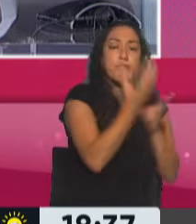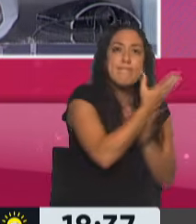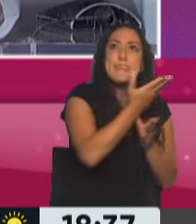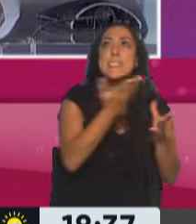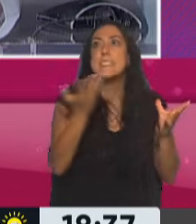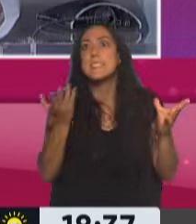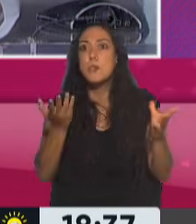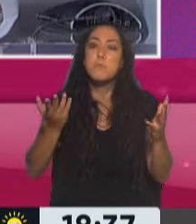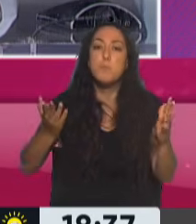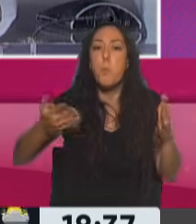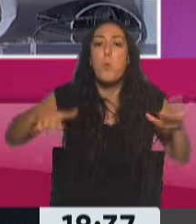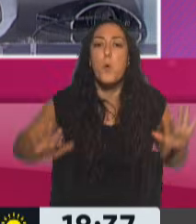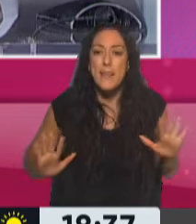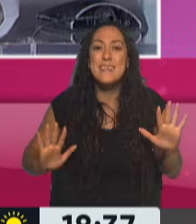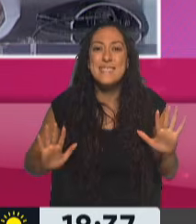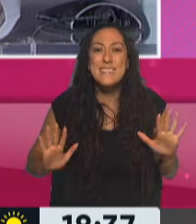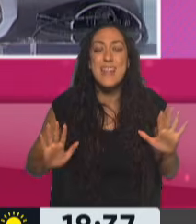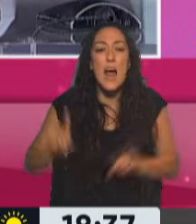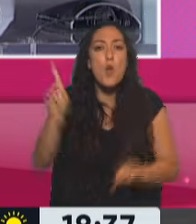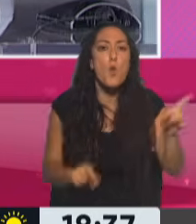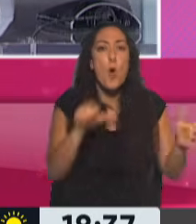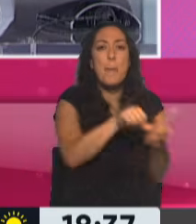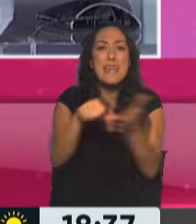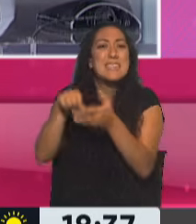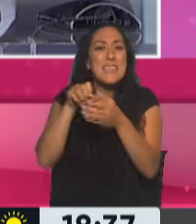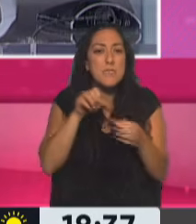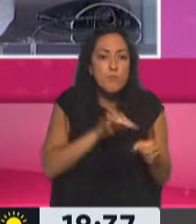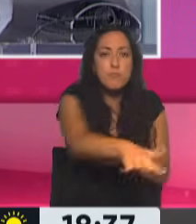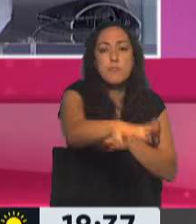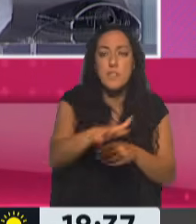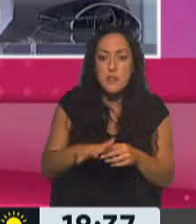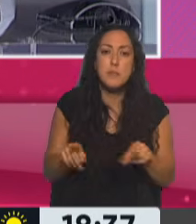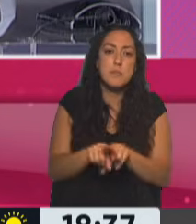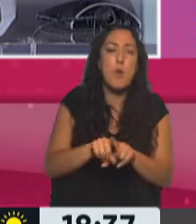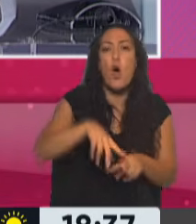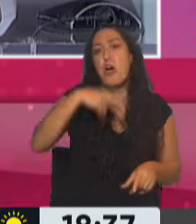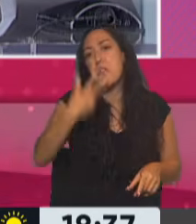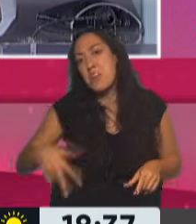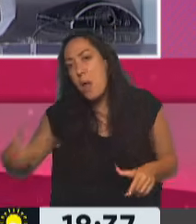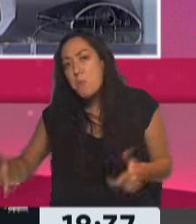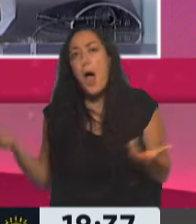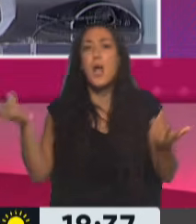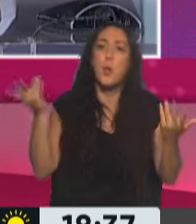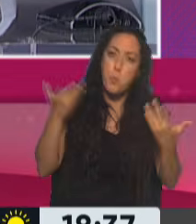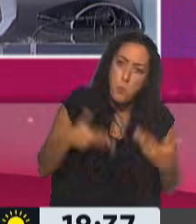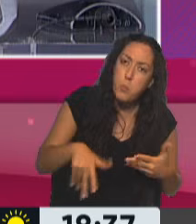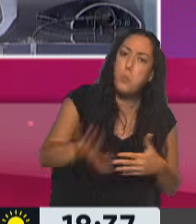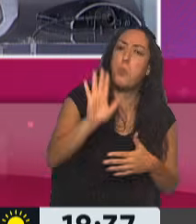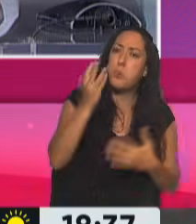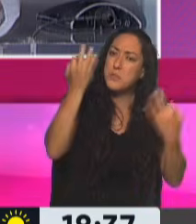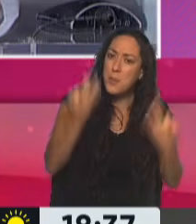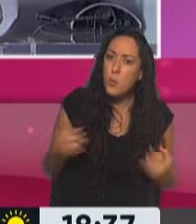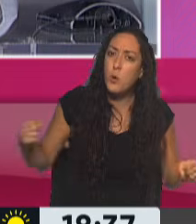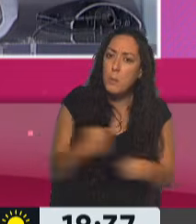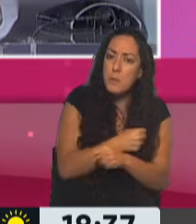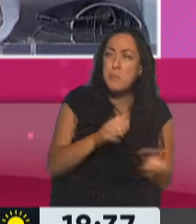que puede marcar una oleada con ciertos países nórdicos, caso como Dinamarca, que yo creo que es un país que próximamente va a acompañar una sanción como